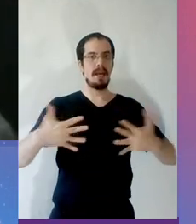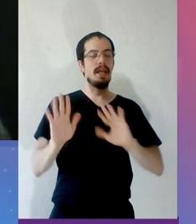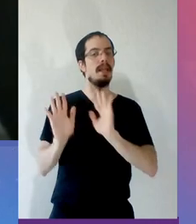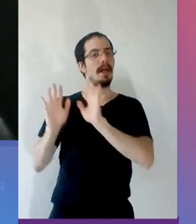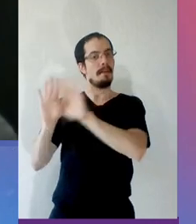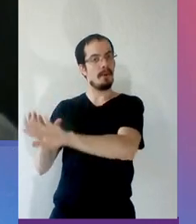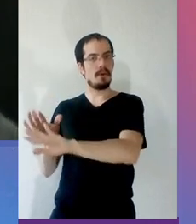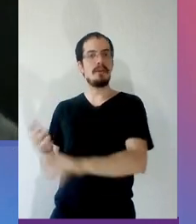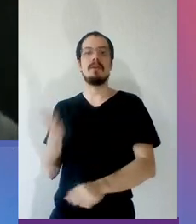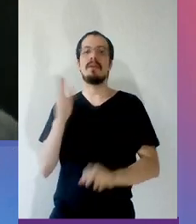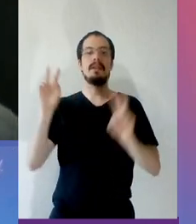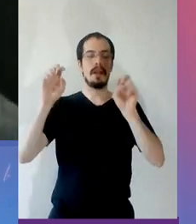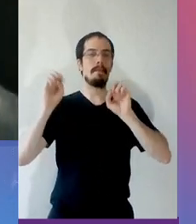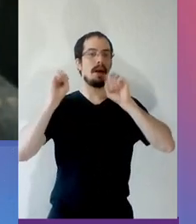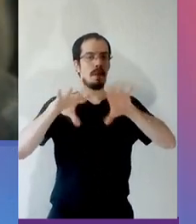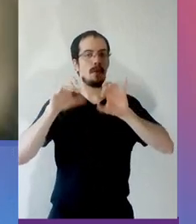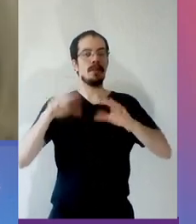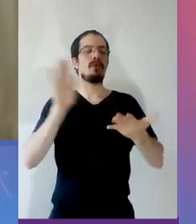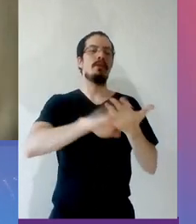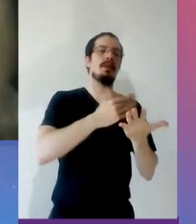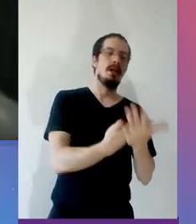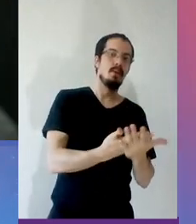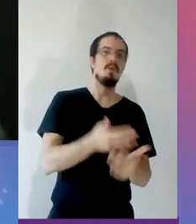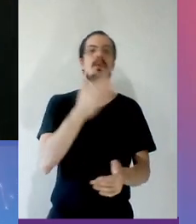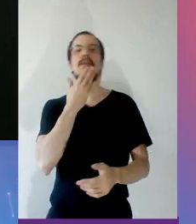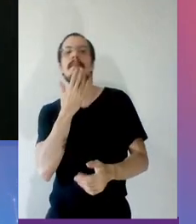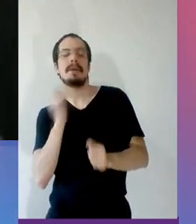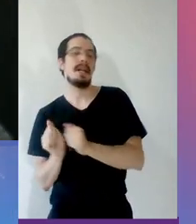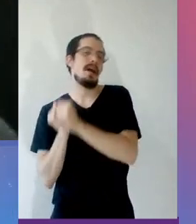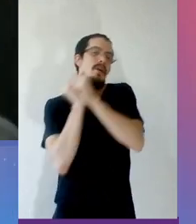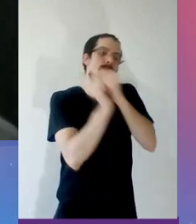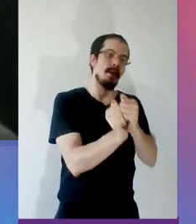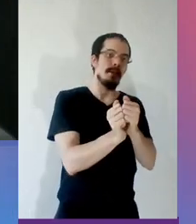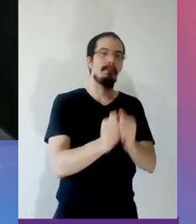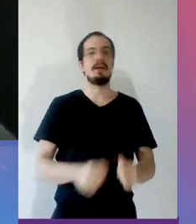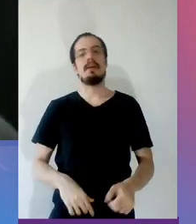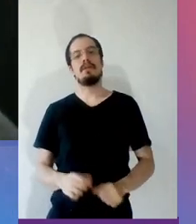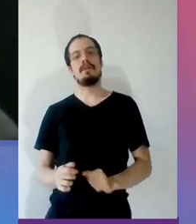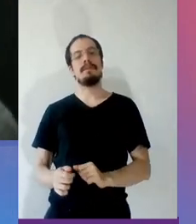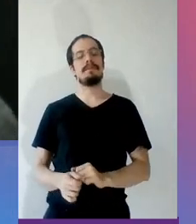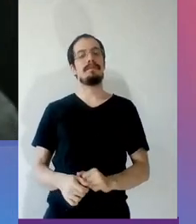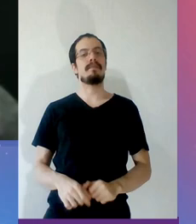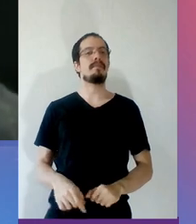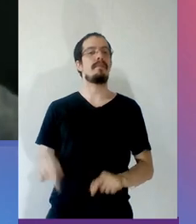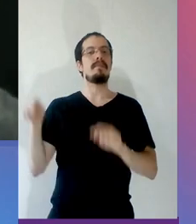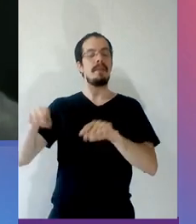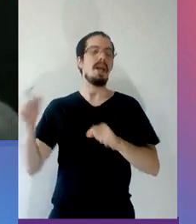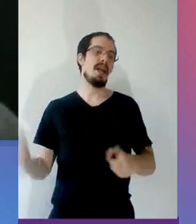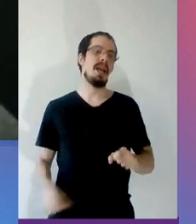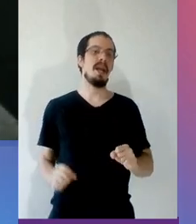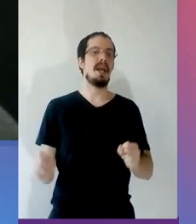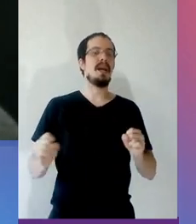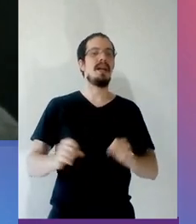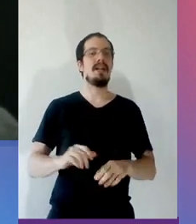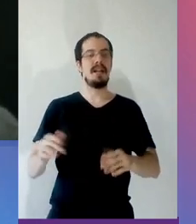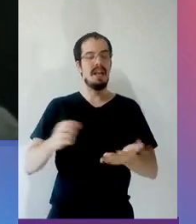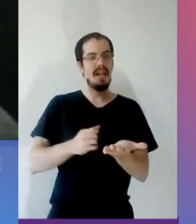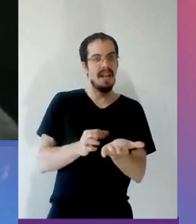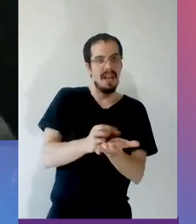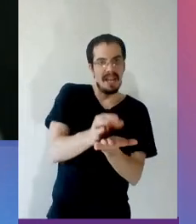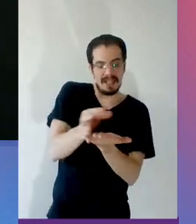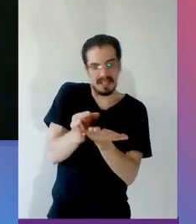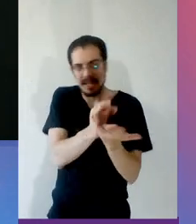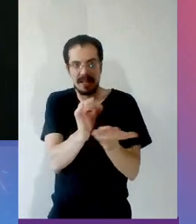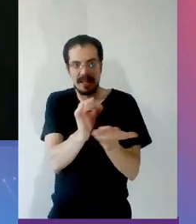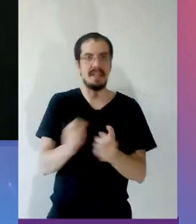educación, en salud, en acompañamiento, en estrategias intersectoriales, etc. Es